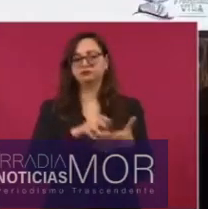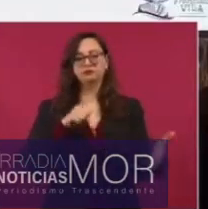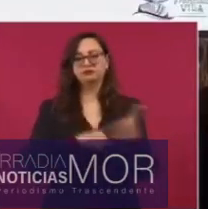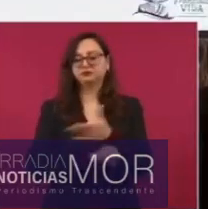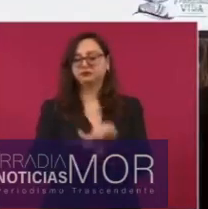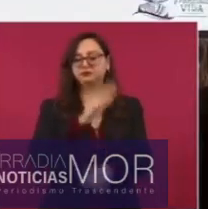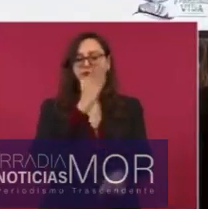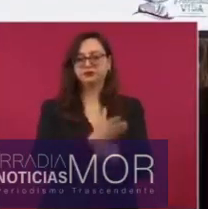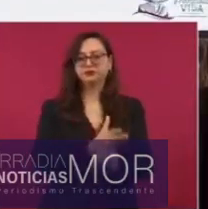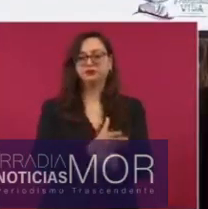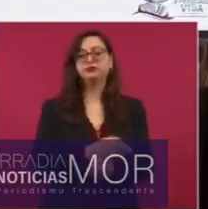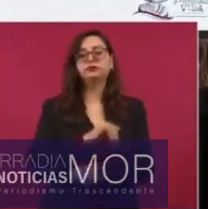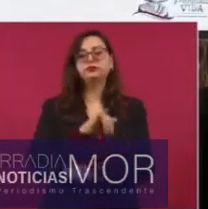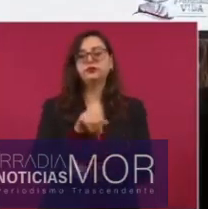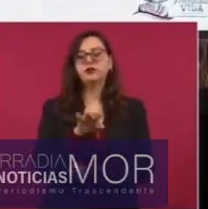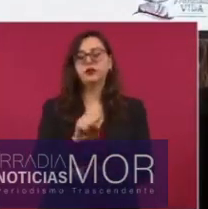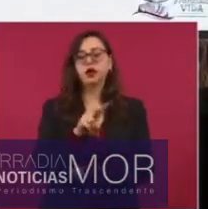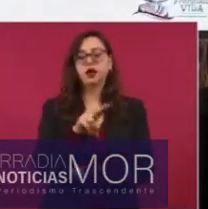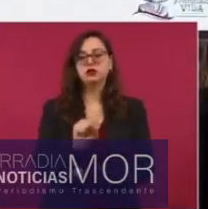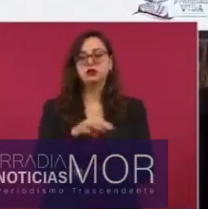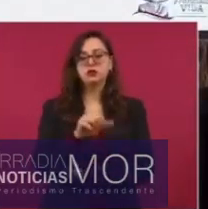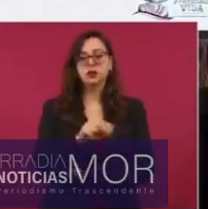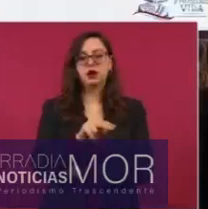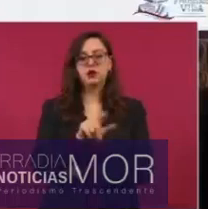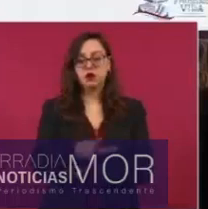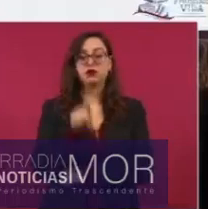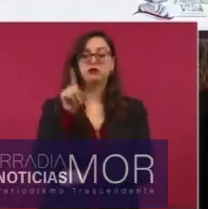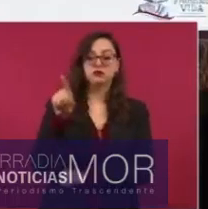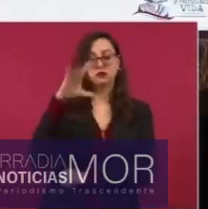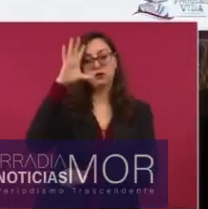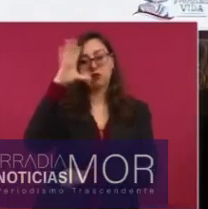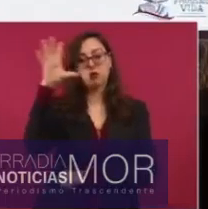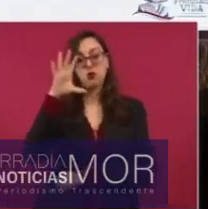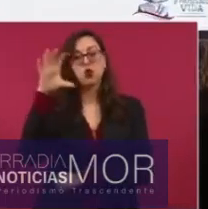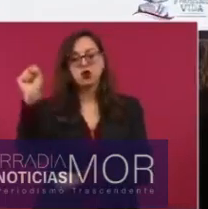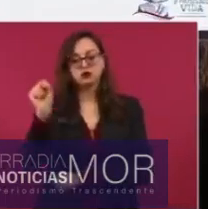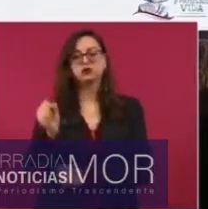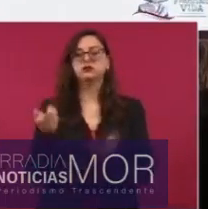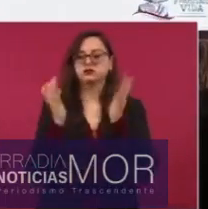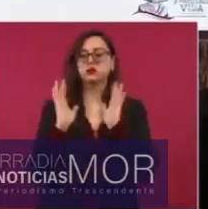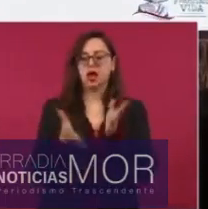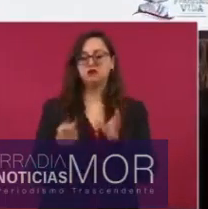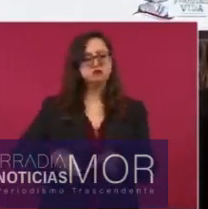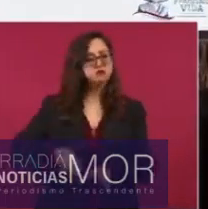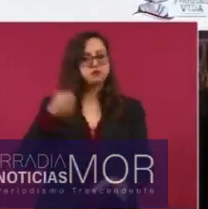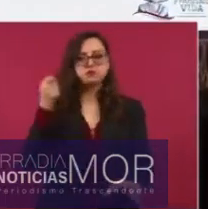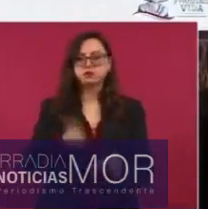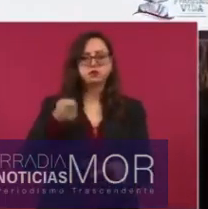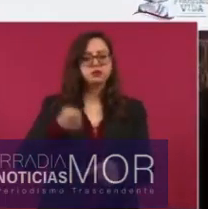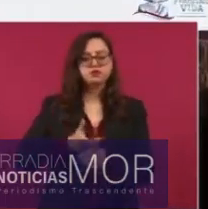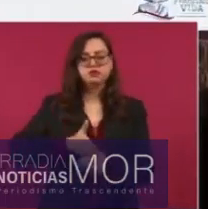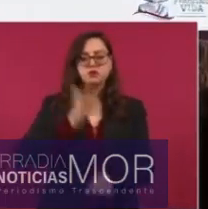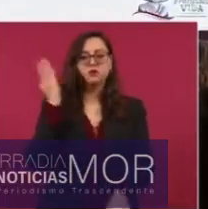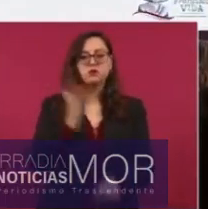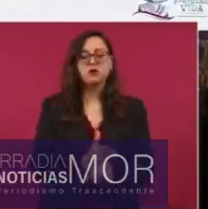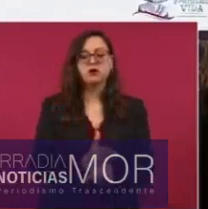de la República, lo cual pues es para una buena nota para la Procuración de Justicia en Morelos, y pues ese es el resultado del trabajo de